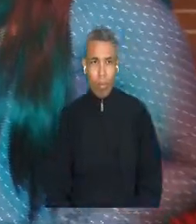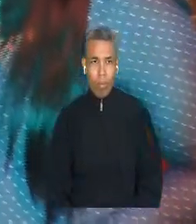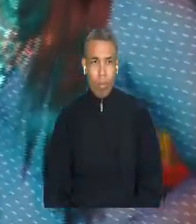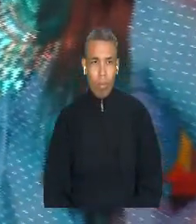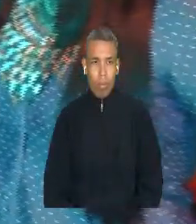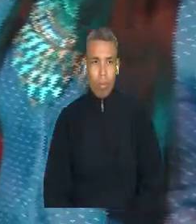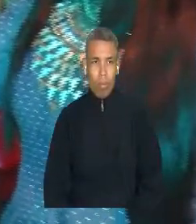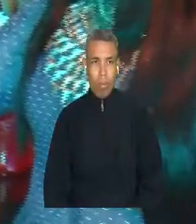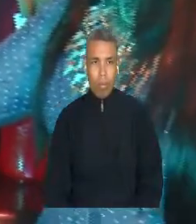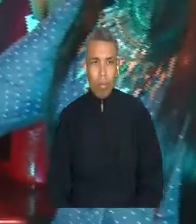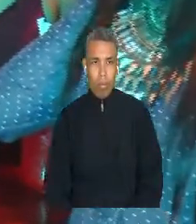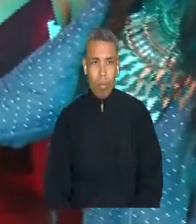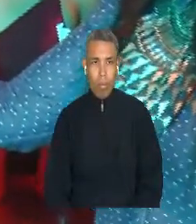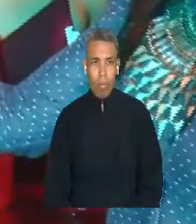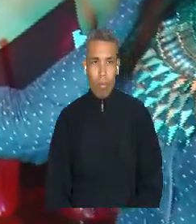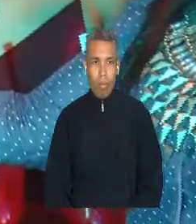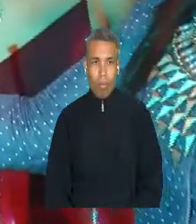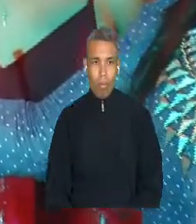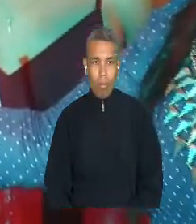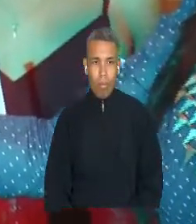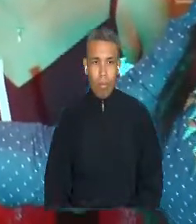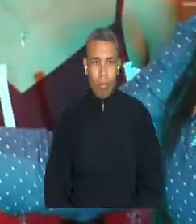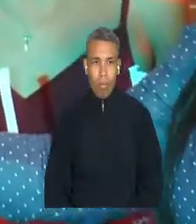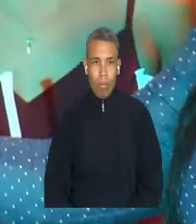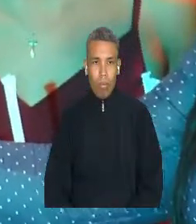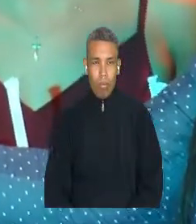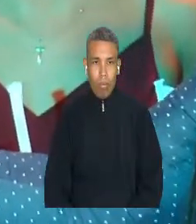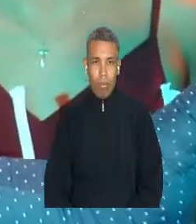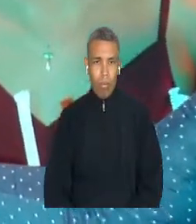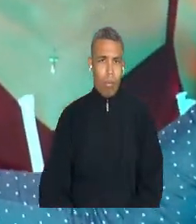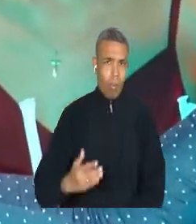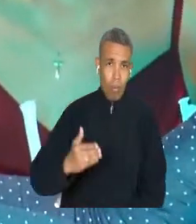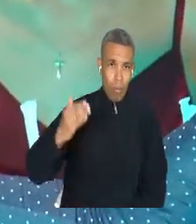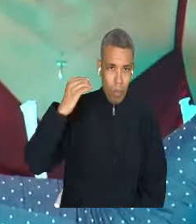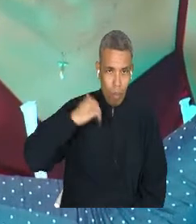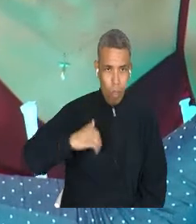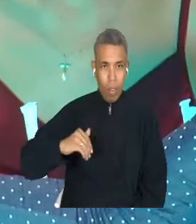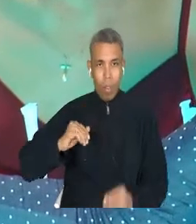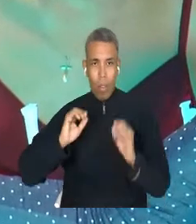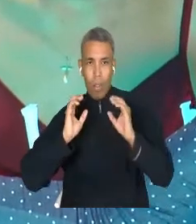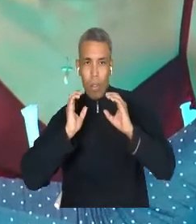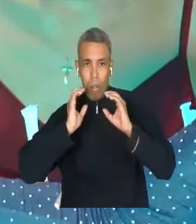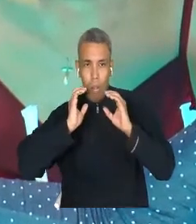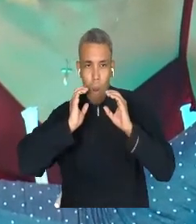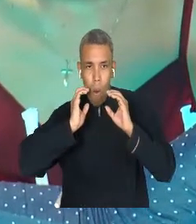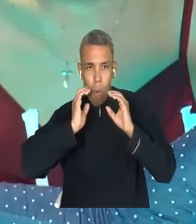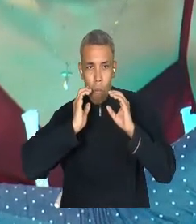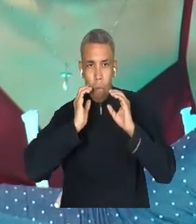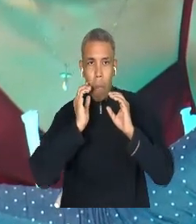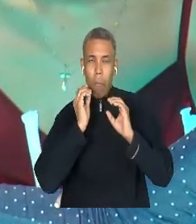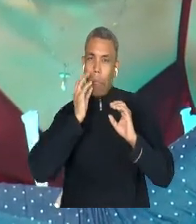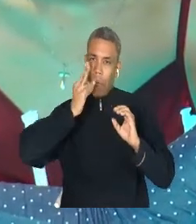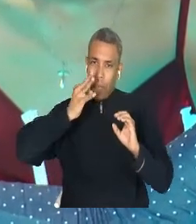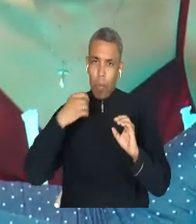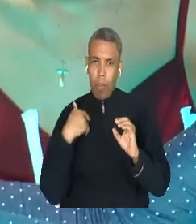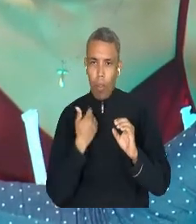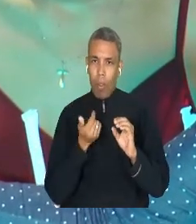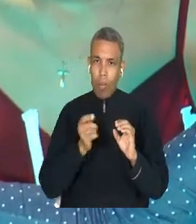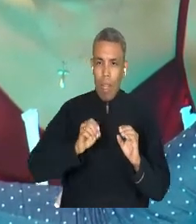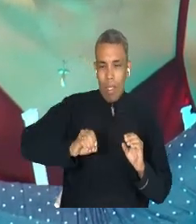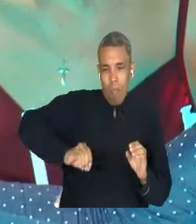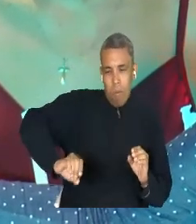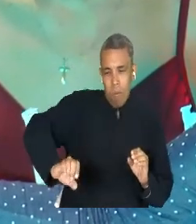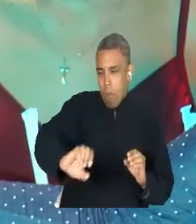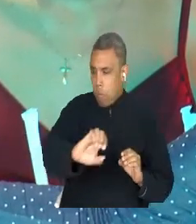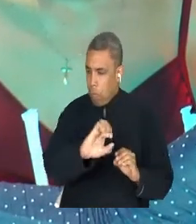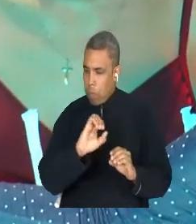nuestros barranqueños para que vengan a la cervecería, para que disfruten estos exquisitos platos, nuestras salsas que nos diferencian de los demás, y es